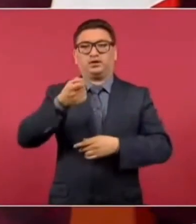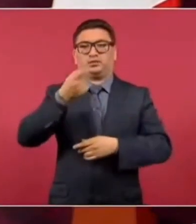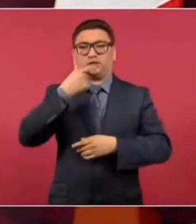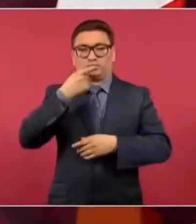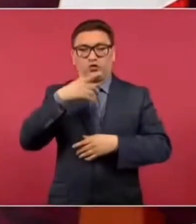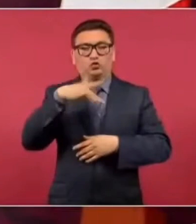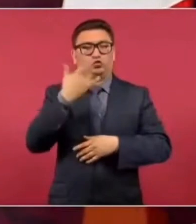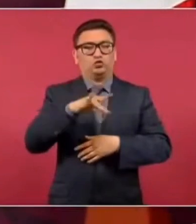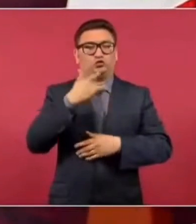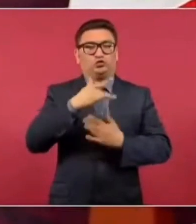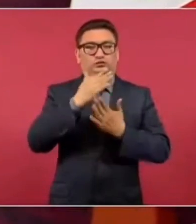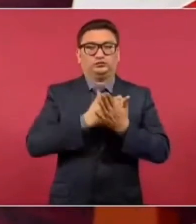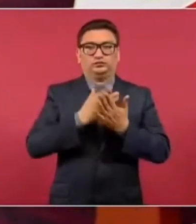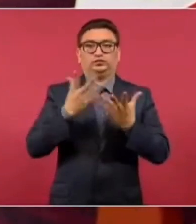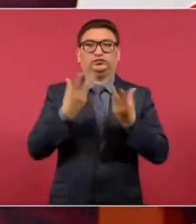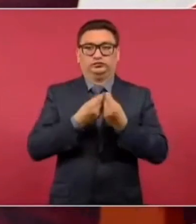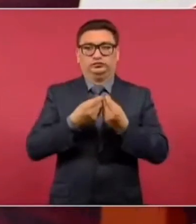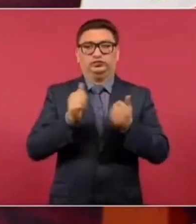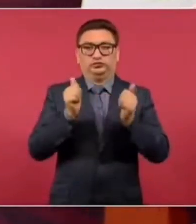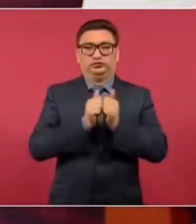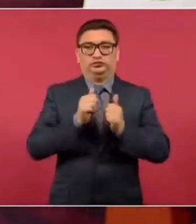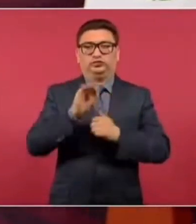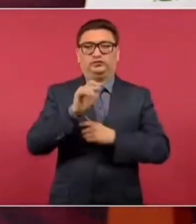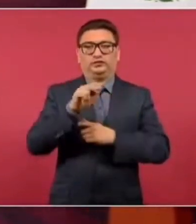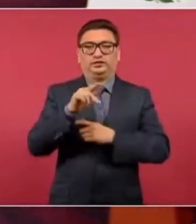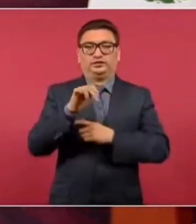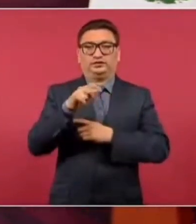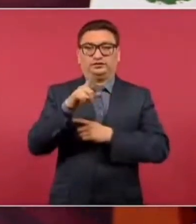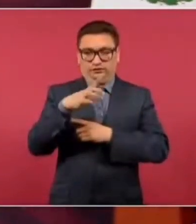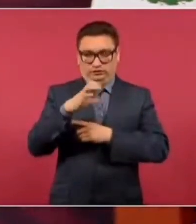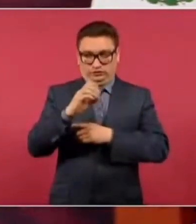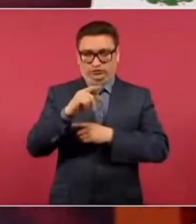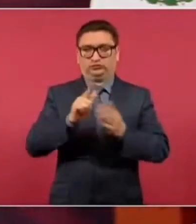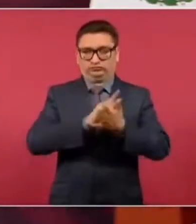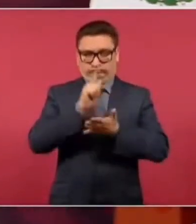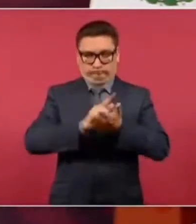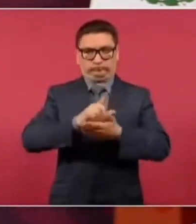analgésicos con fentanil legales,